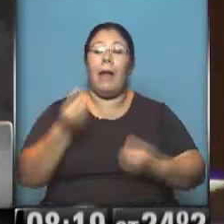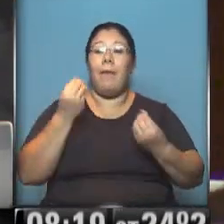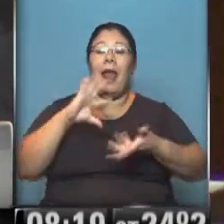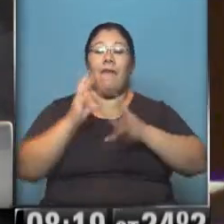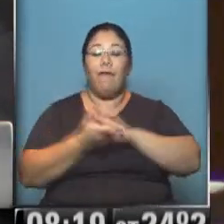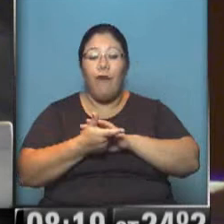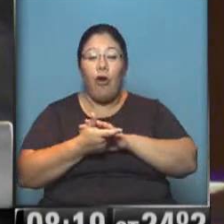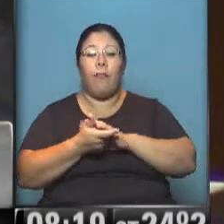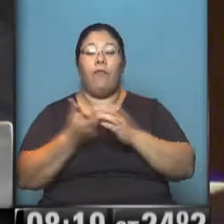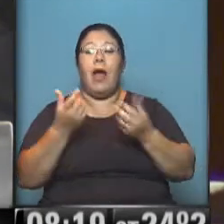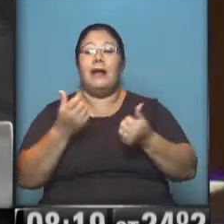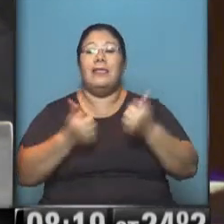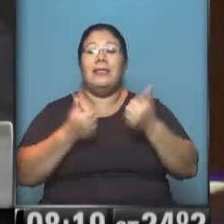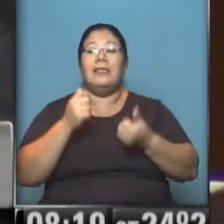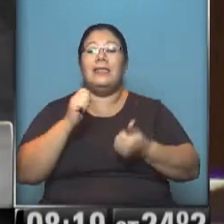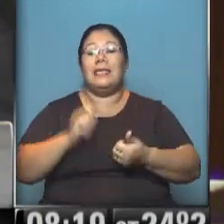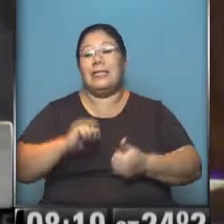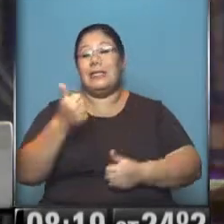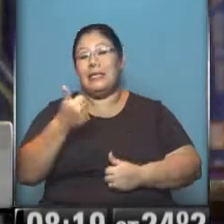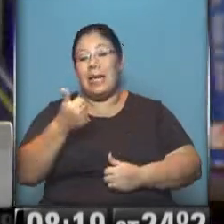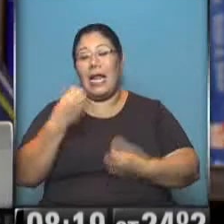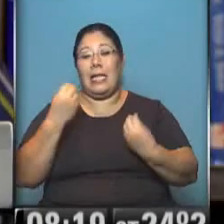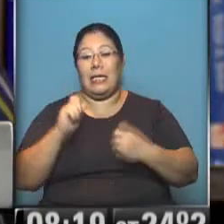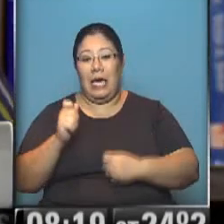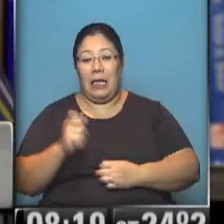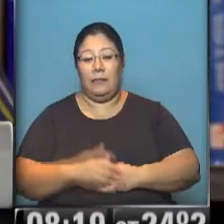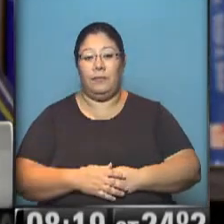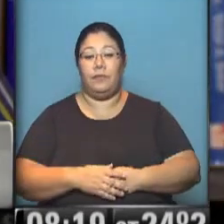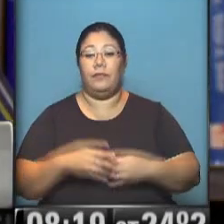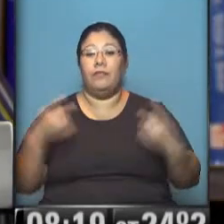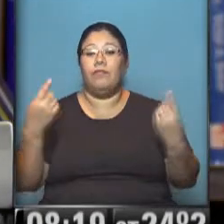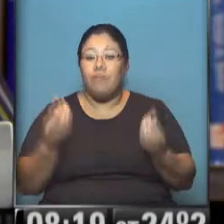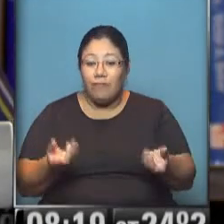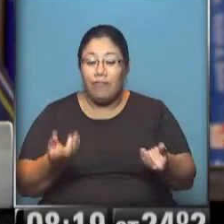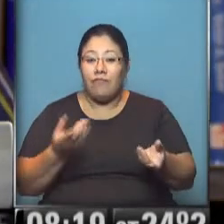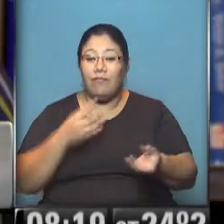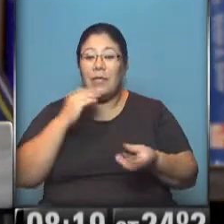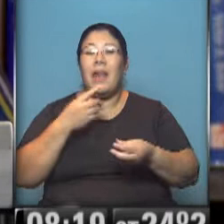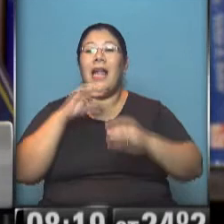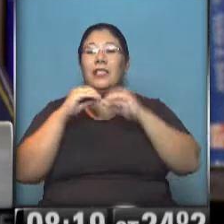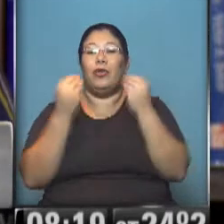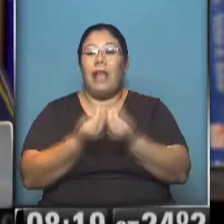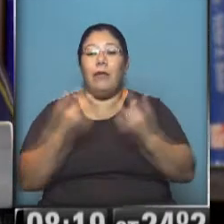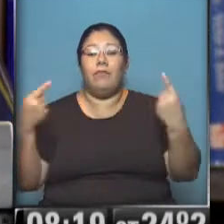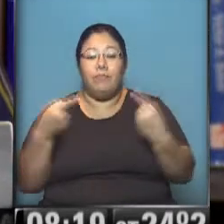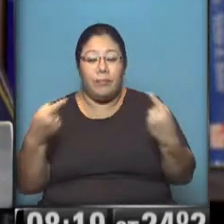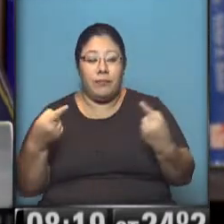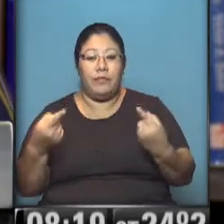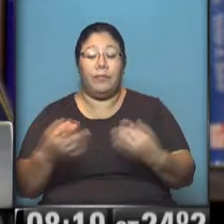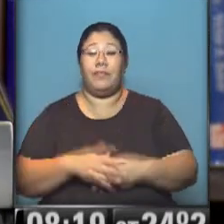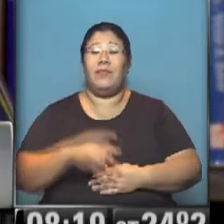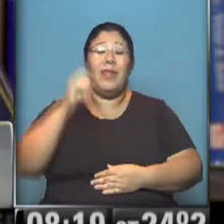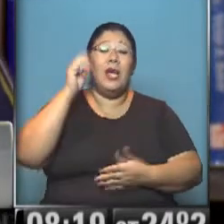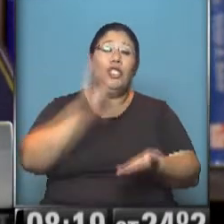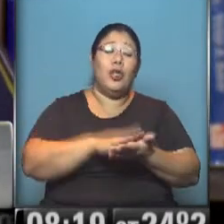veces a dos jueces diferentes para sobre casos similares ya haya fallos contradictorios no sé si se va a entender pero volviendo a la edad de carles no hay ningún